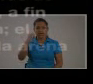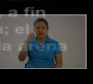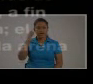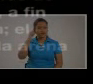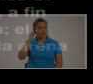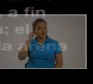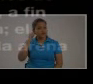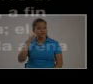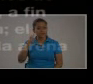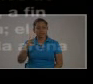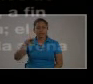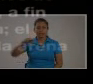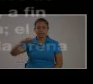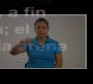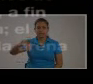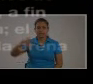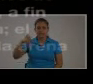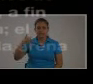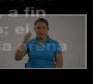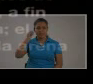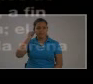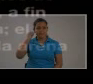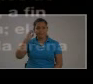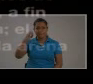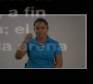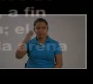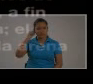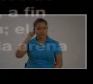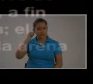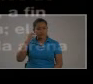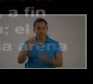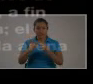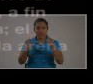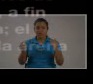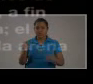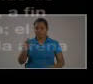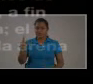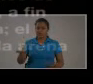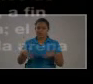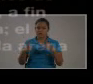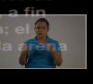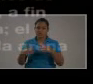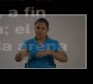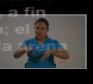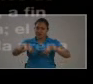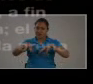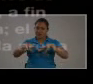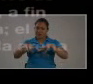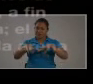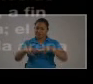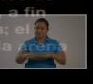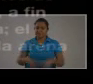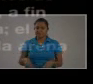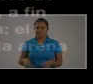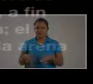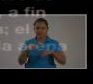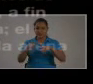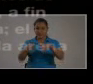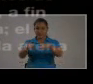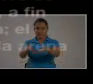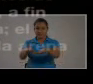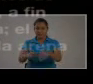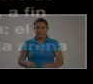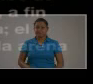batalla. El número de ellas es como la arena del mar. Entonces, yo quisiera detener un momentito